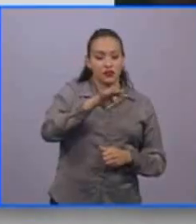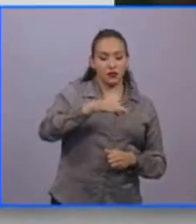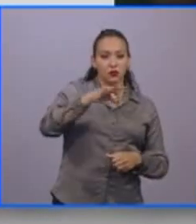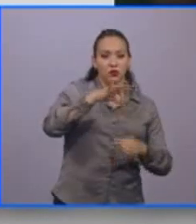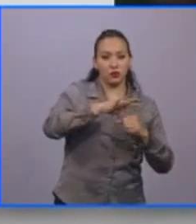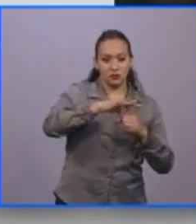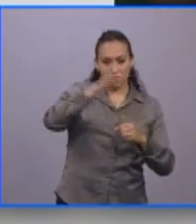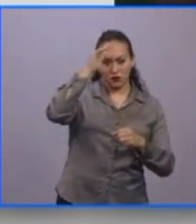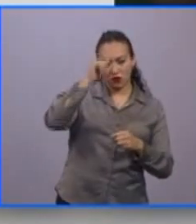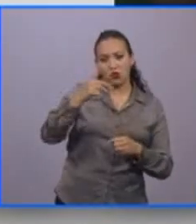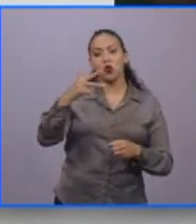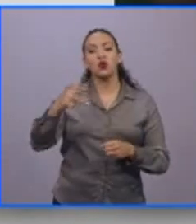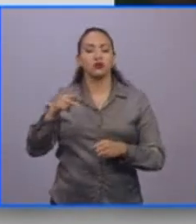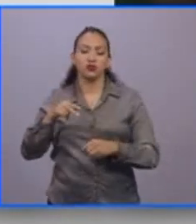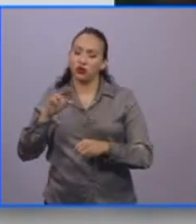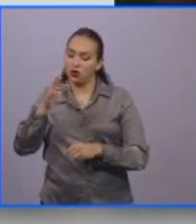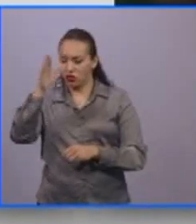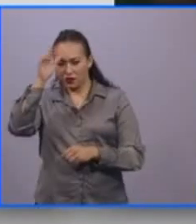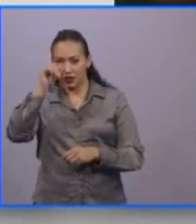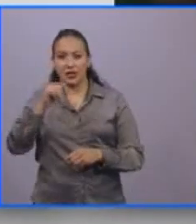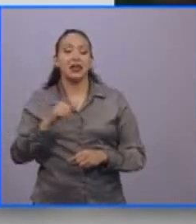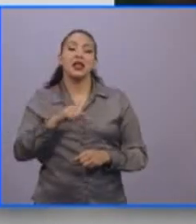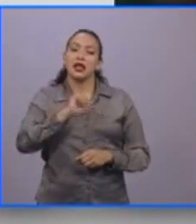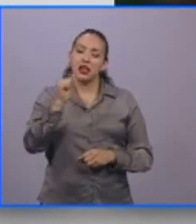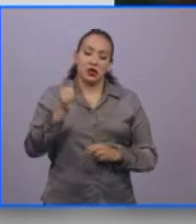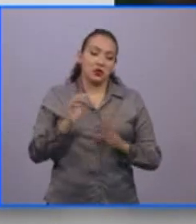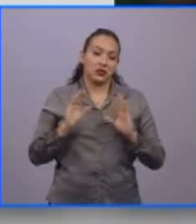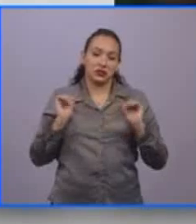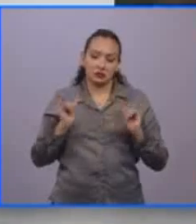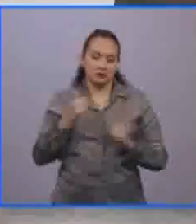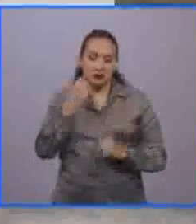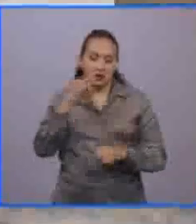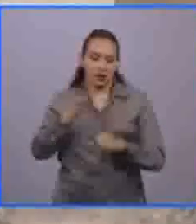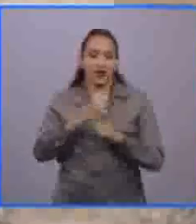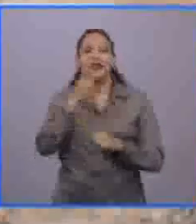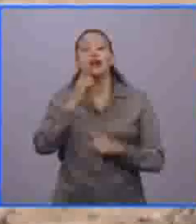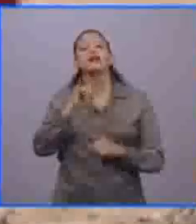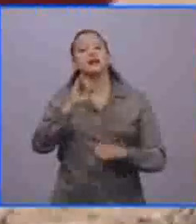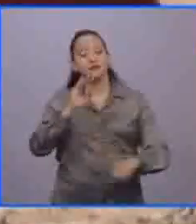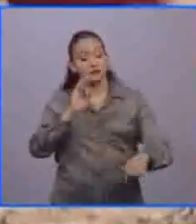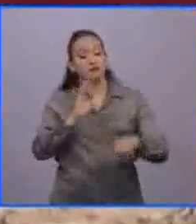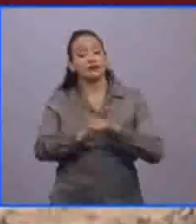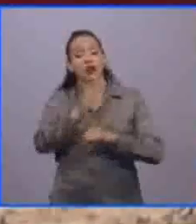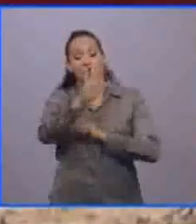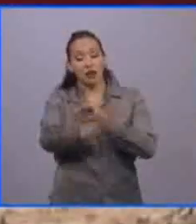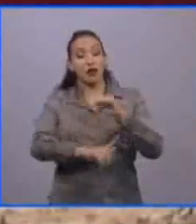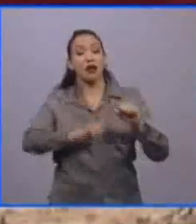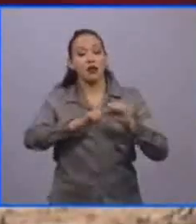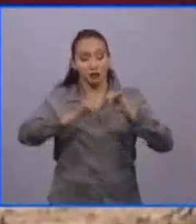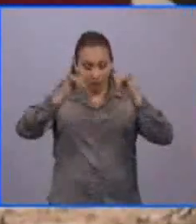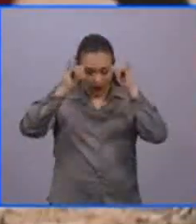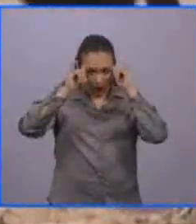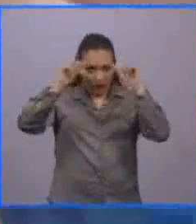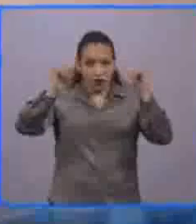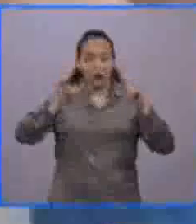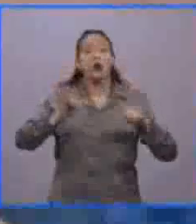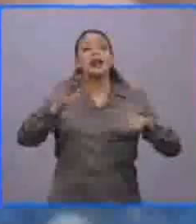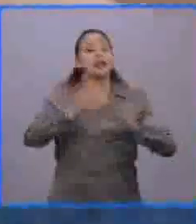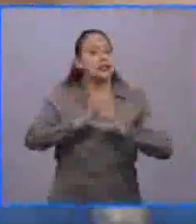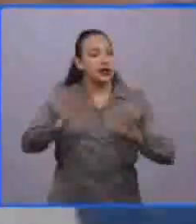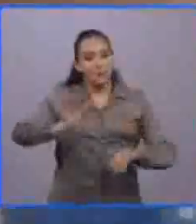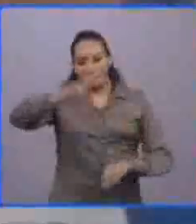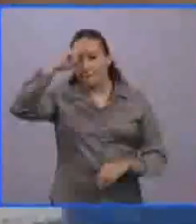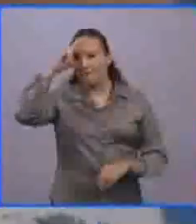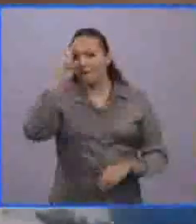en contra y 8 abstenciones, aprobó reformas a la Ley de Derechos, el Bienestar y Protección de los Animales que prohíben